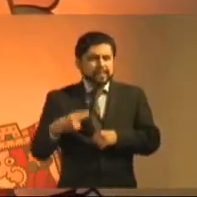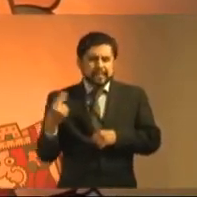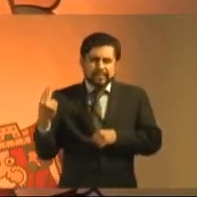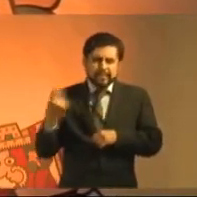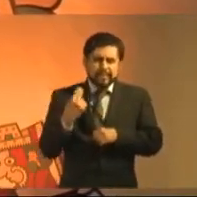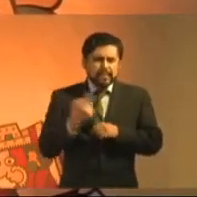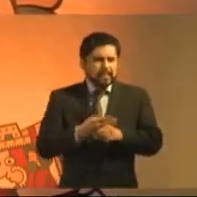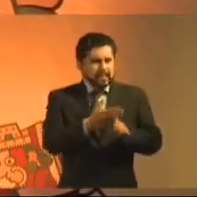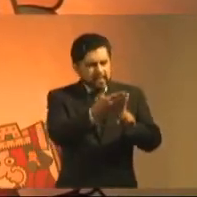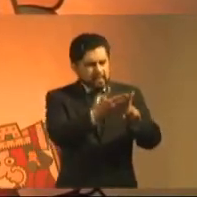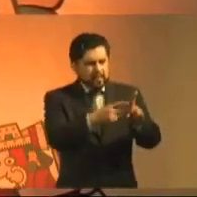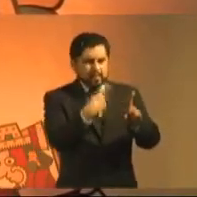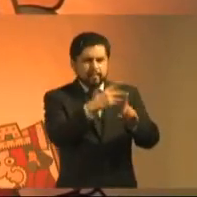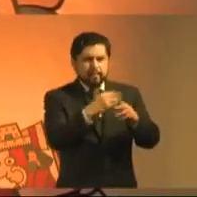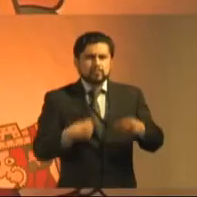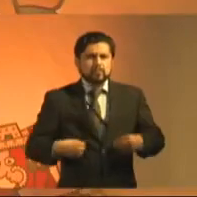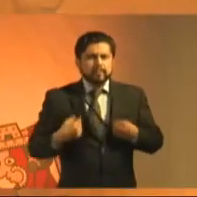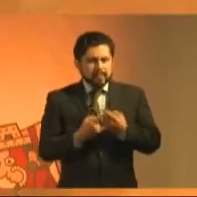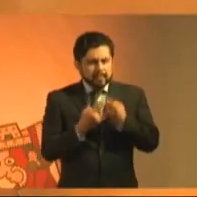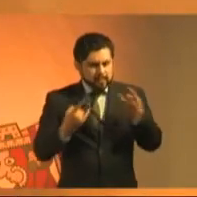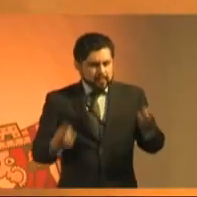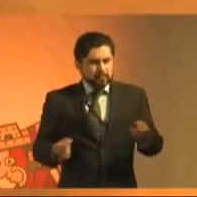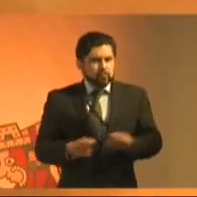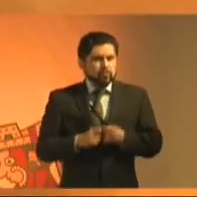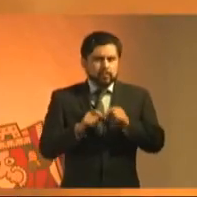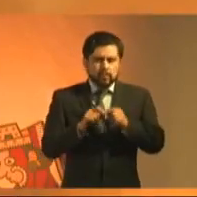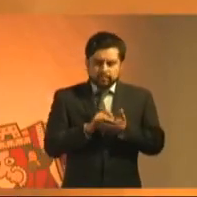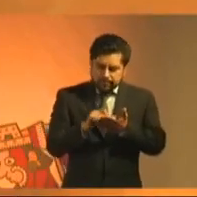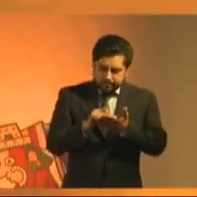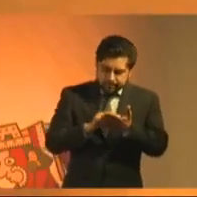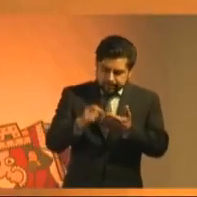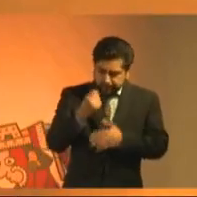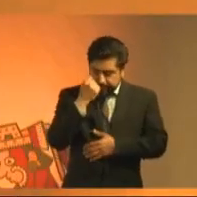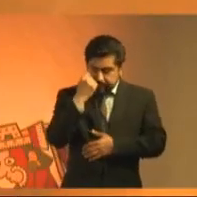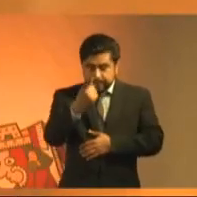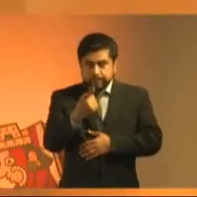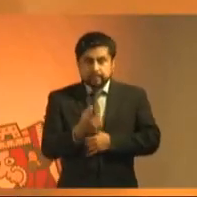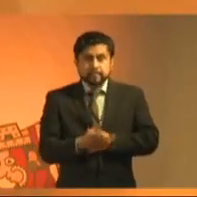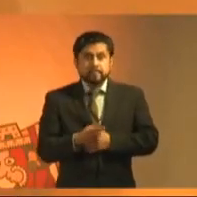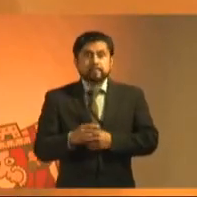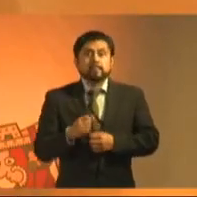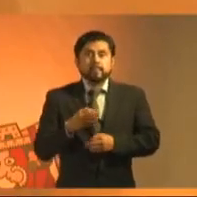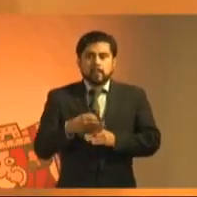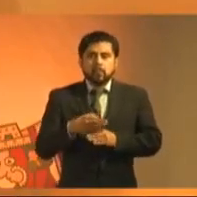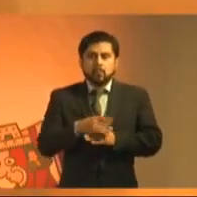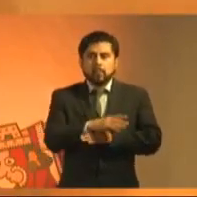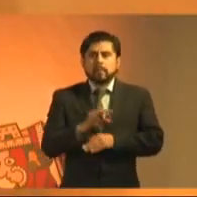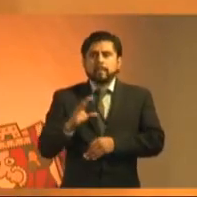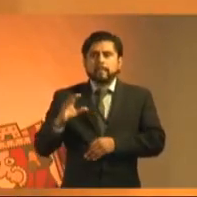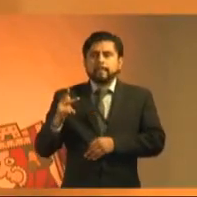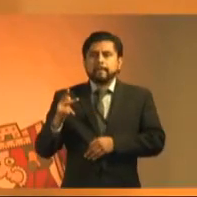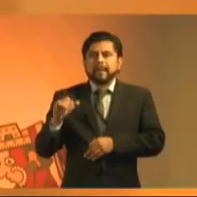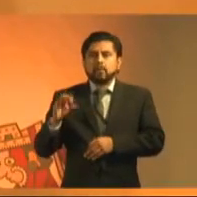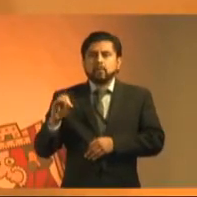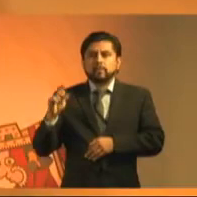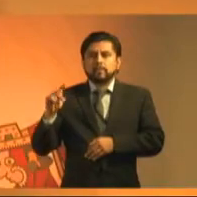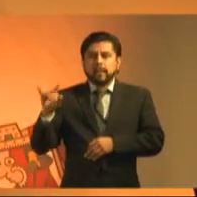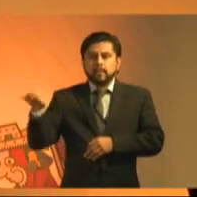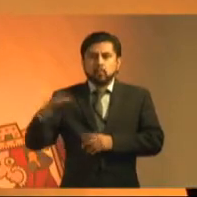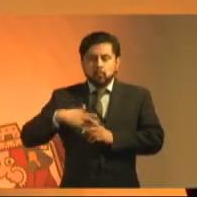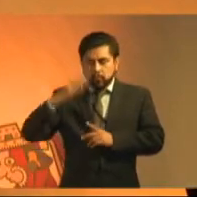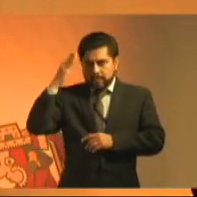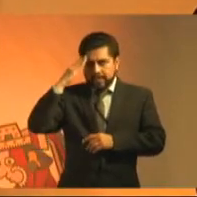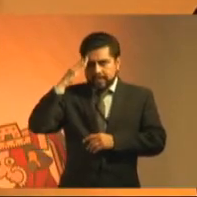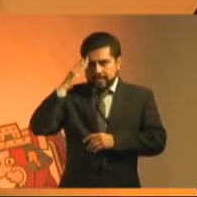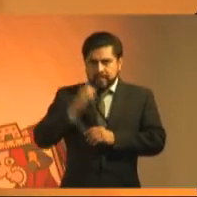pero había que escribir y en efecto paco ignacio taibo ahora al frente de cultura al frente del fondo de cultura